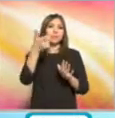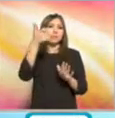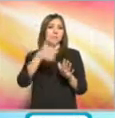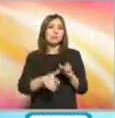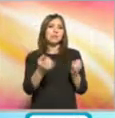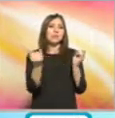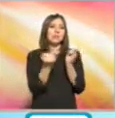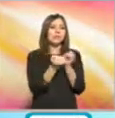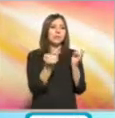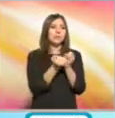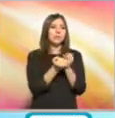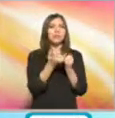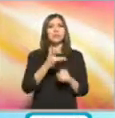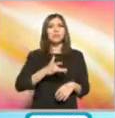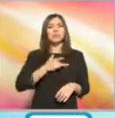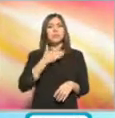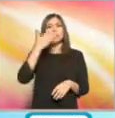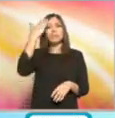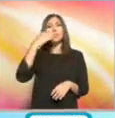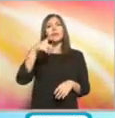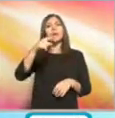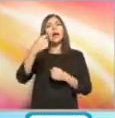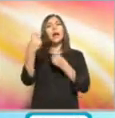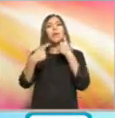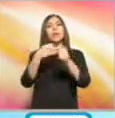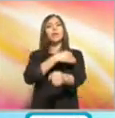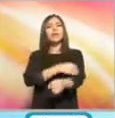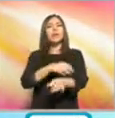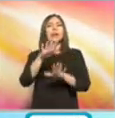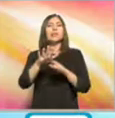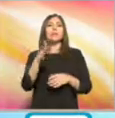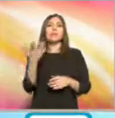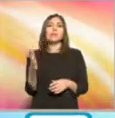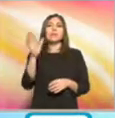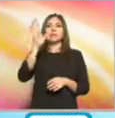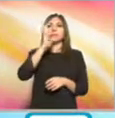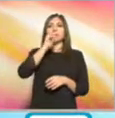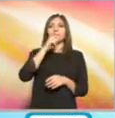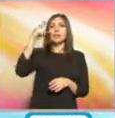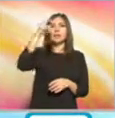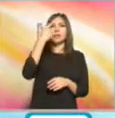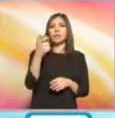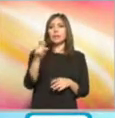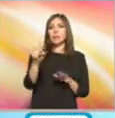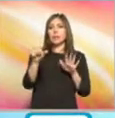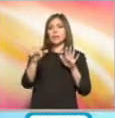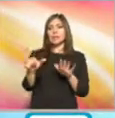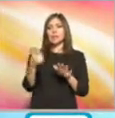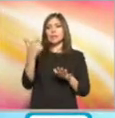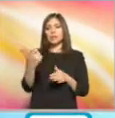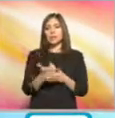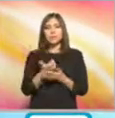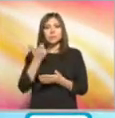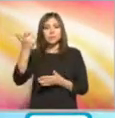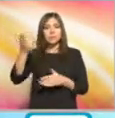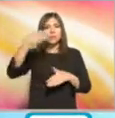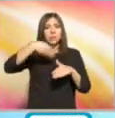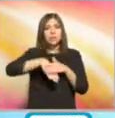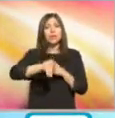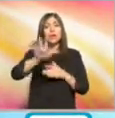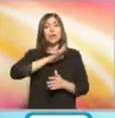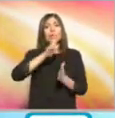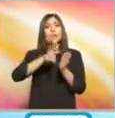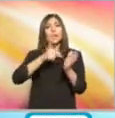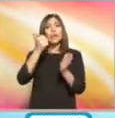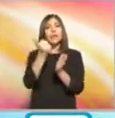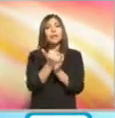eso también estamos muy conscientes que las familias de repente nos cuesta trabajo. Claro. Son 26 pesos en la entrada general. Si llevas